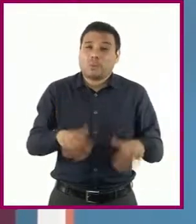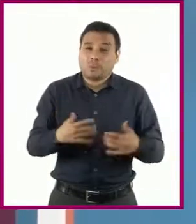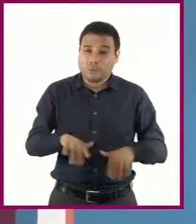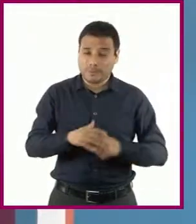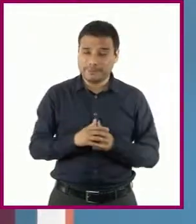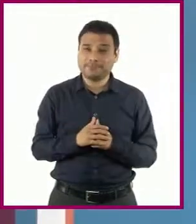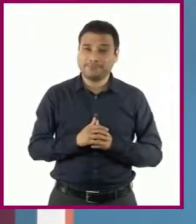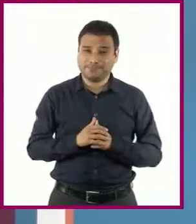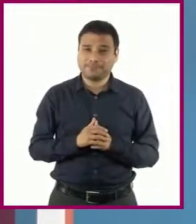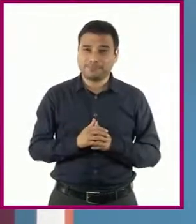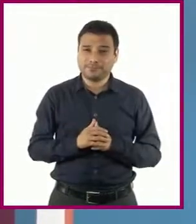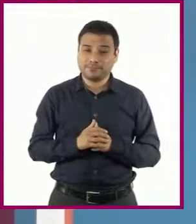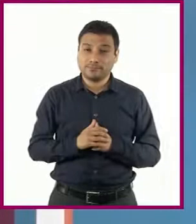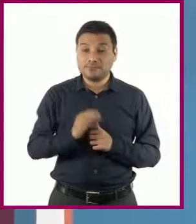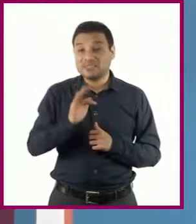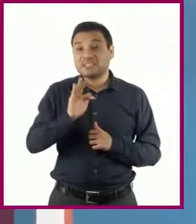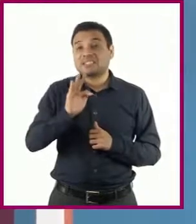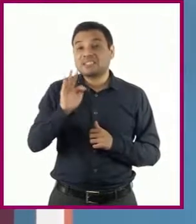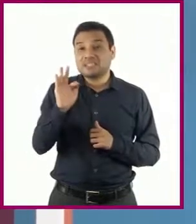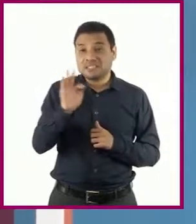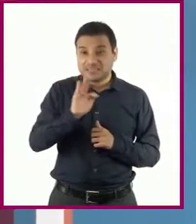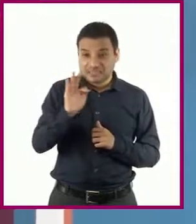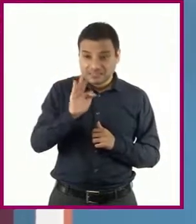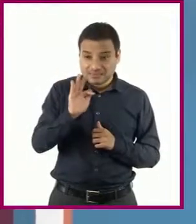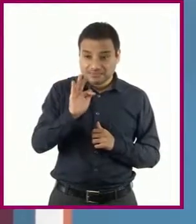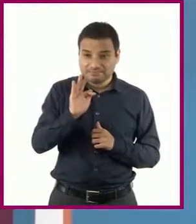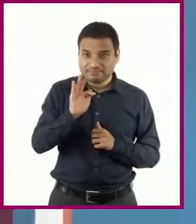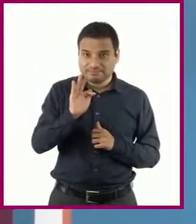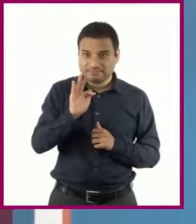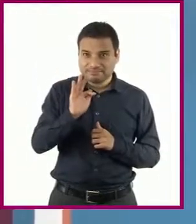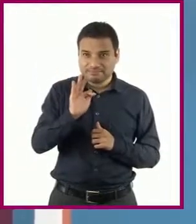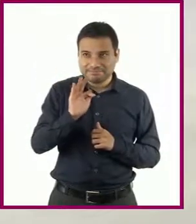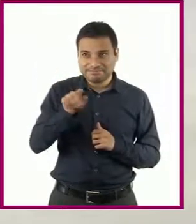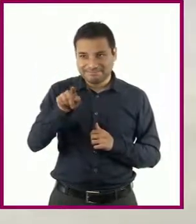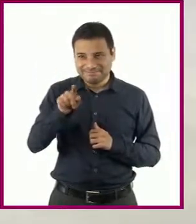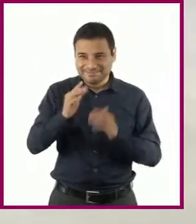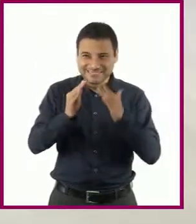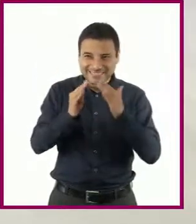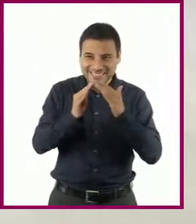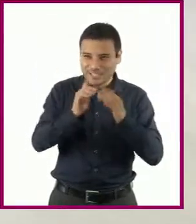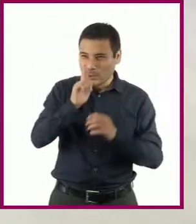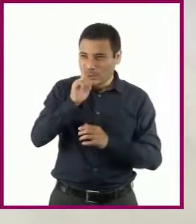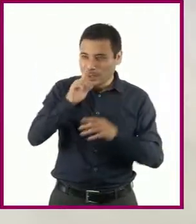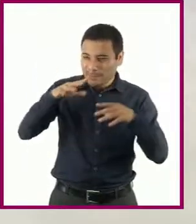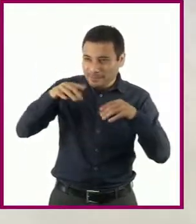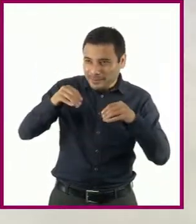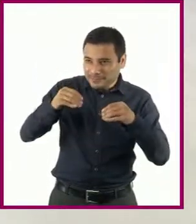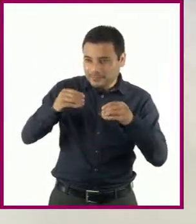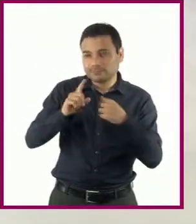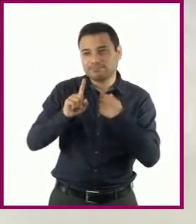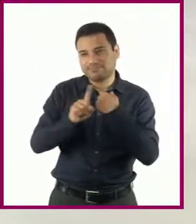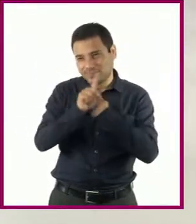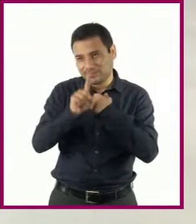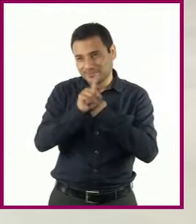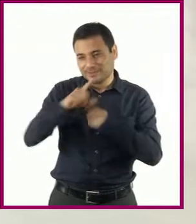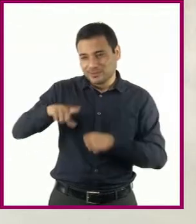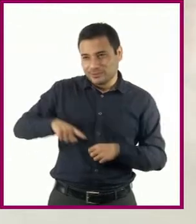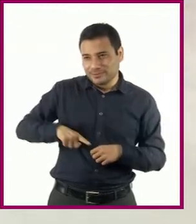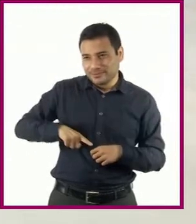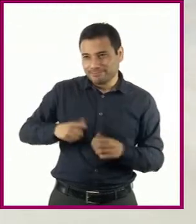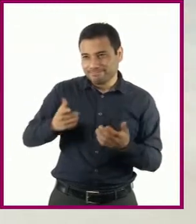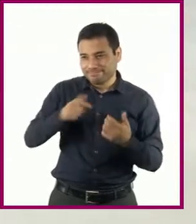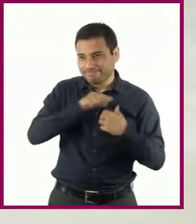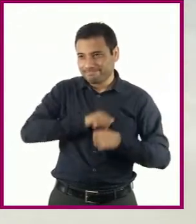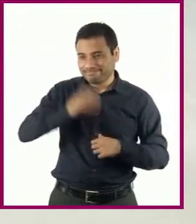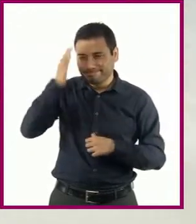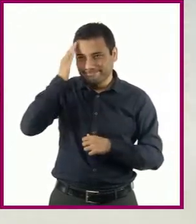hogares. Probablemente de ahí la falla que tuviste con la electricidad. Pero para que podamos entender mejor esto, ¿qué